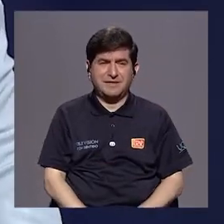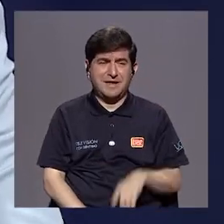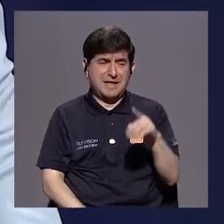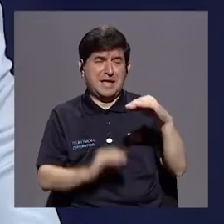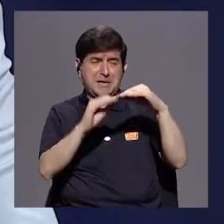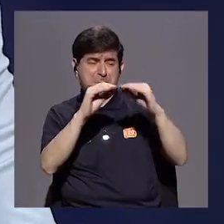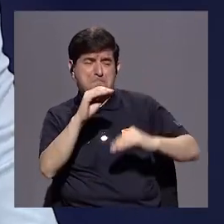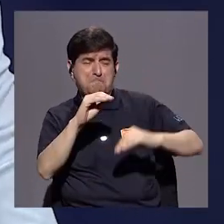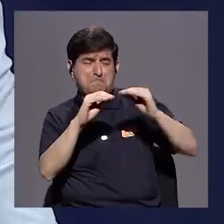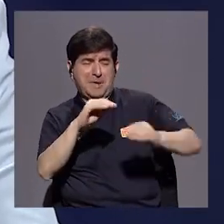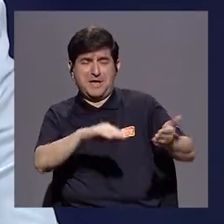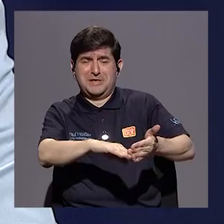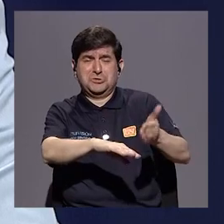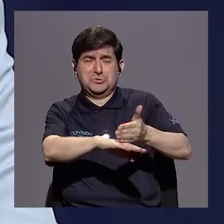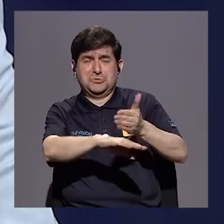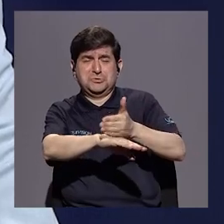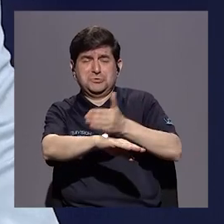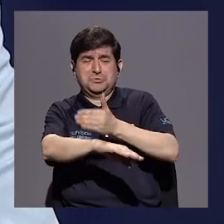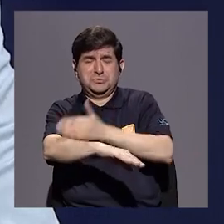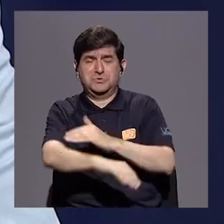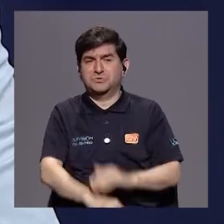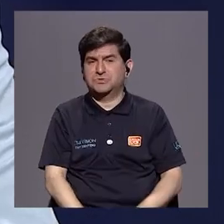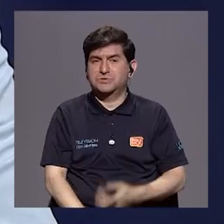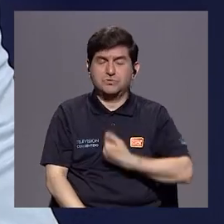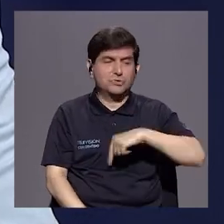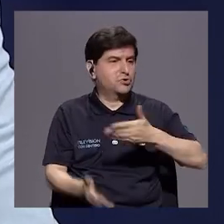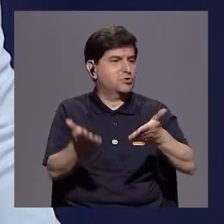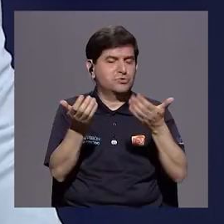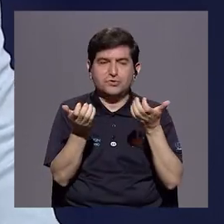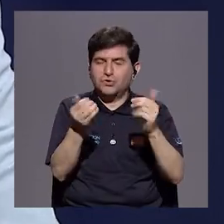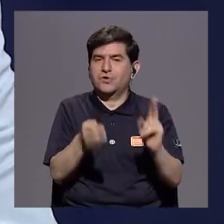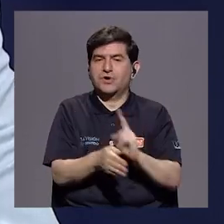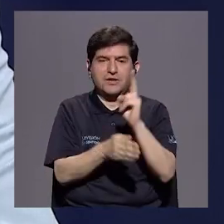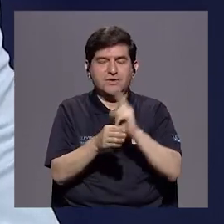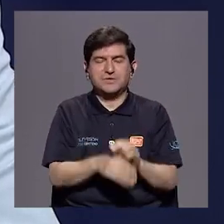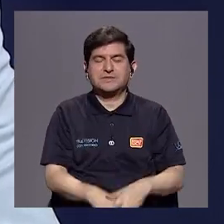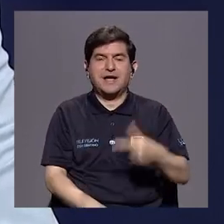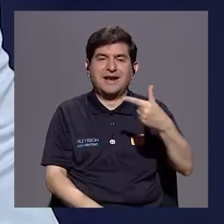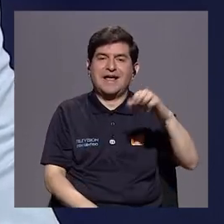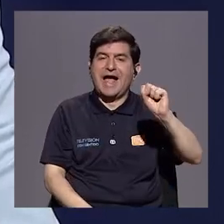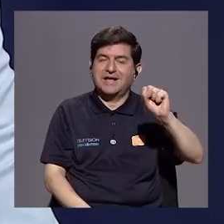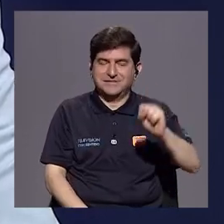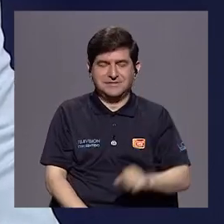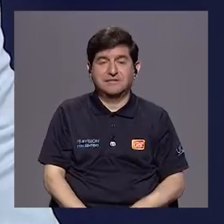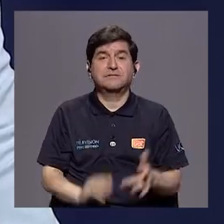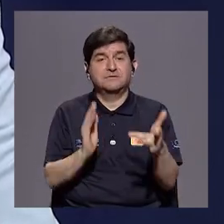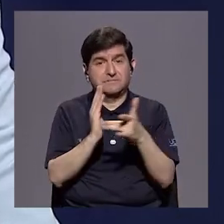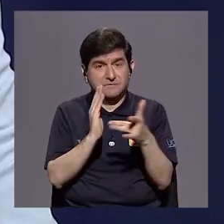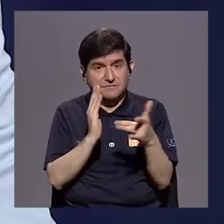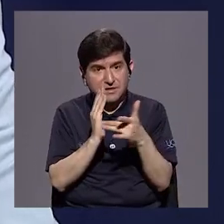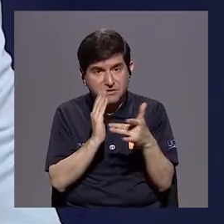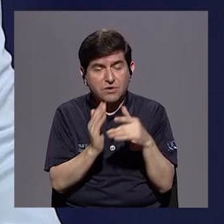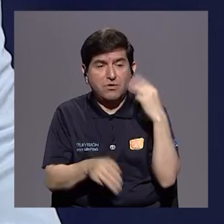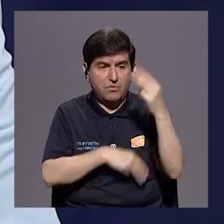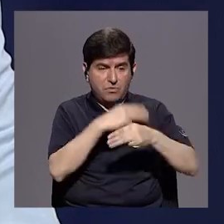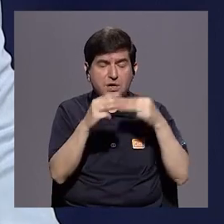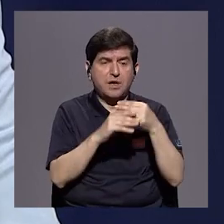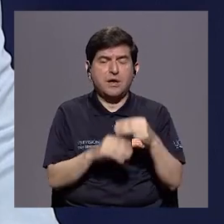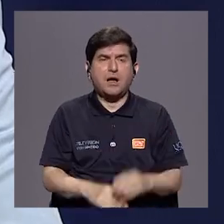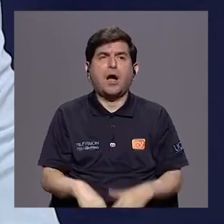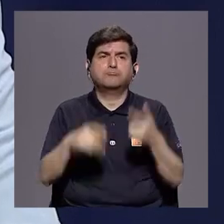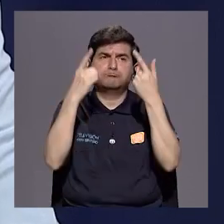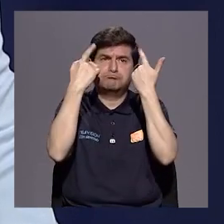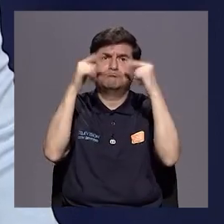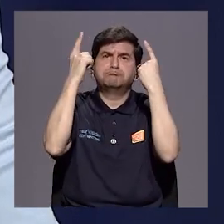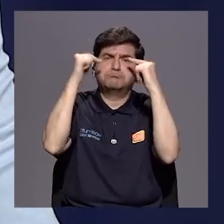donde menos avance hemos tenido porque no hemos querido por ejemplo utilizar el gas que es una tecnología en el mundo mucho